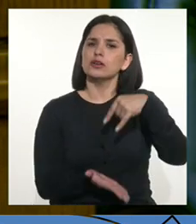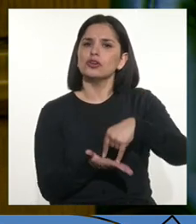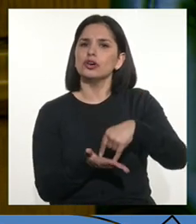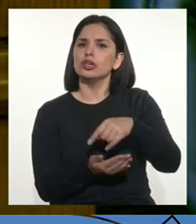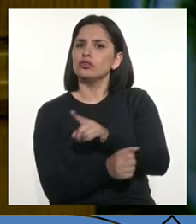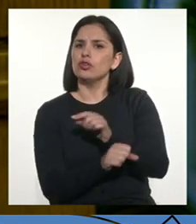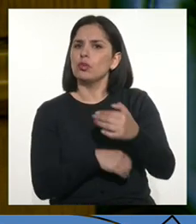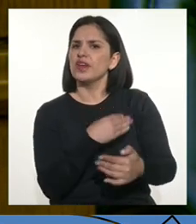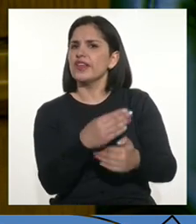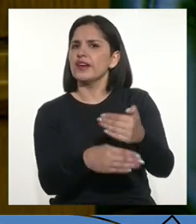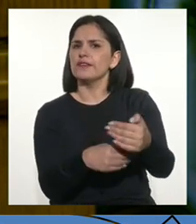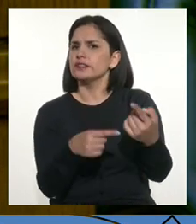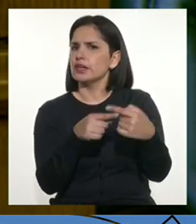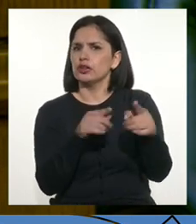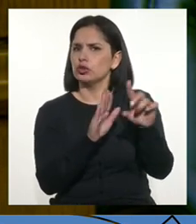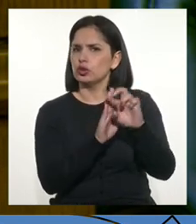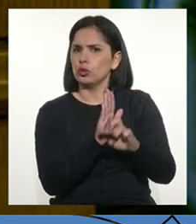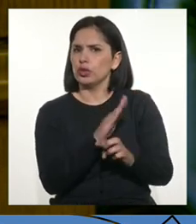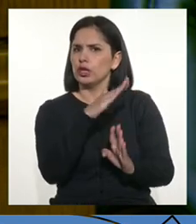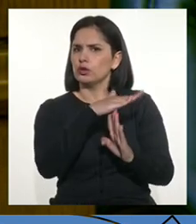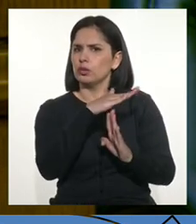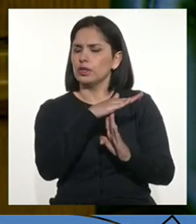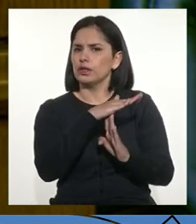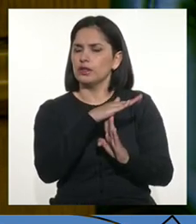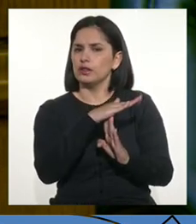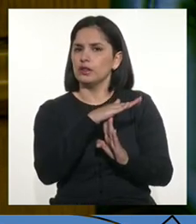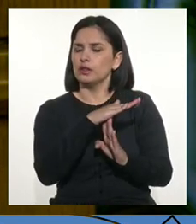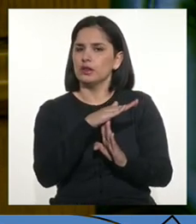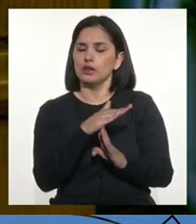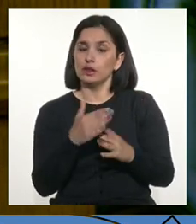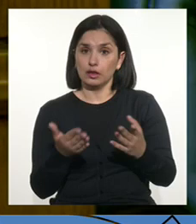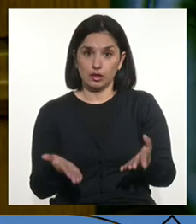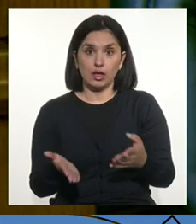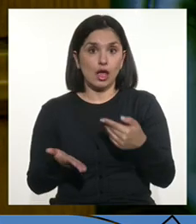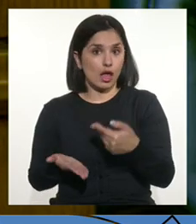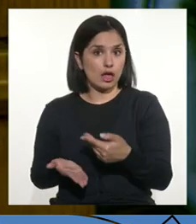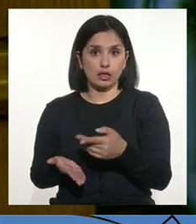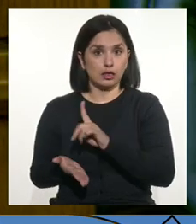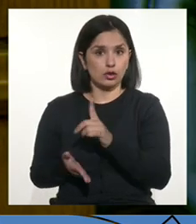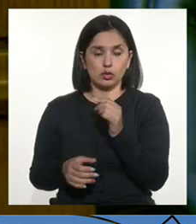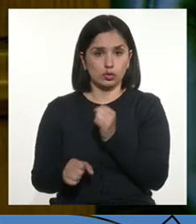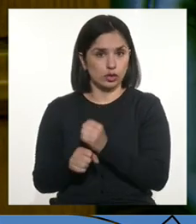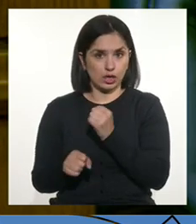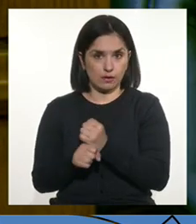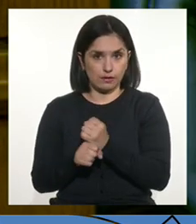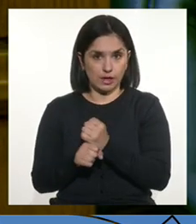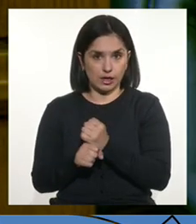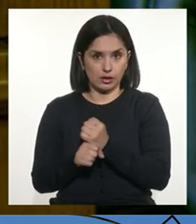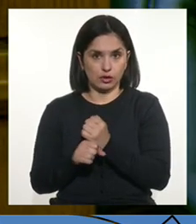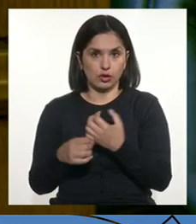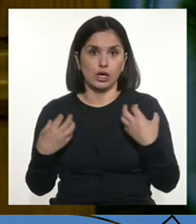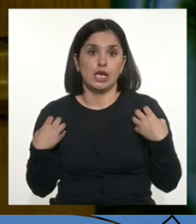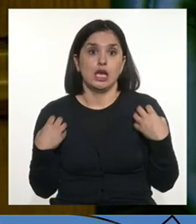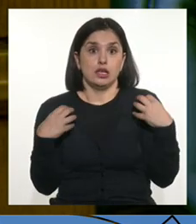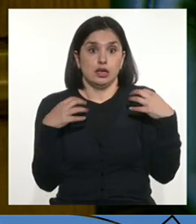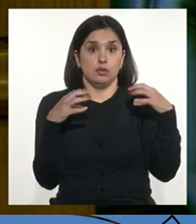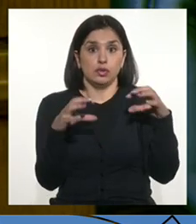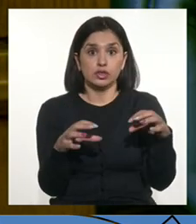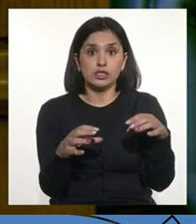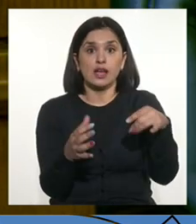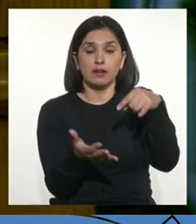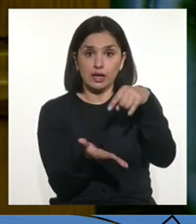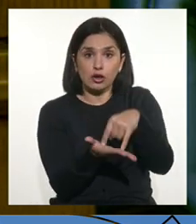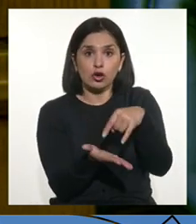puede avanzar en todos los proyectos que tiene pendiente de hecho esta nueva una tarea que vaya a recaer fuertemente en el